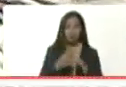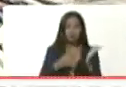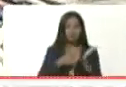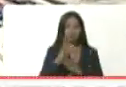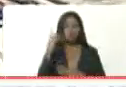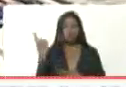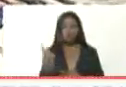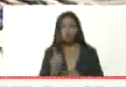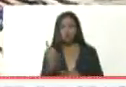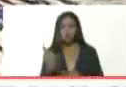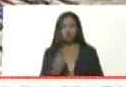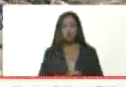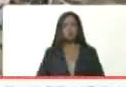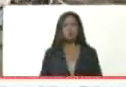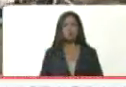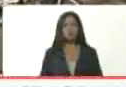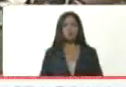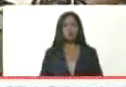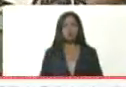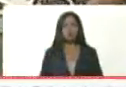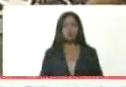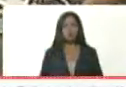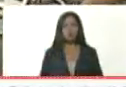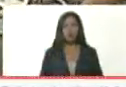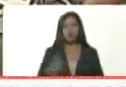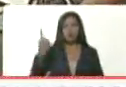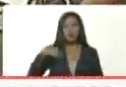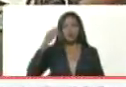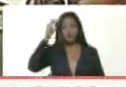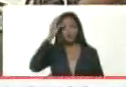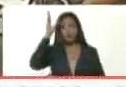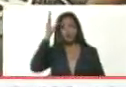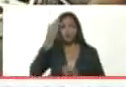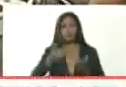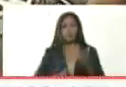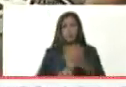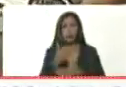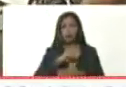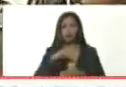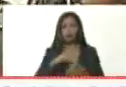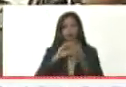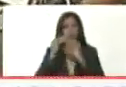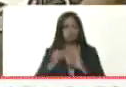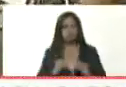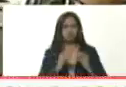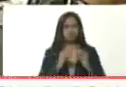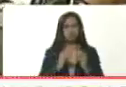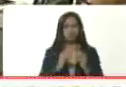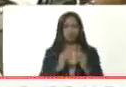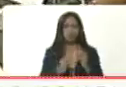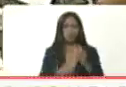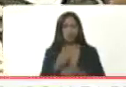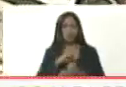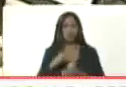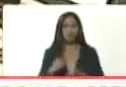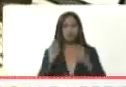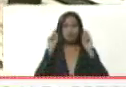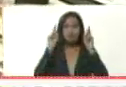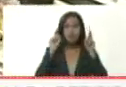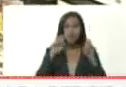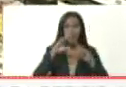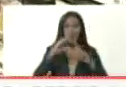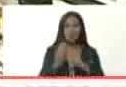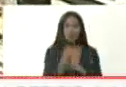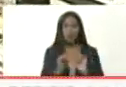lo hacen tener la capacidad mantenerla para repararla enseñarle esa cultura